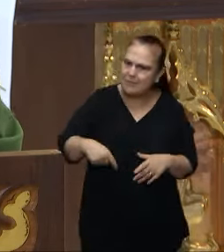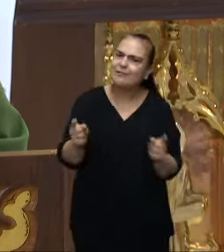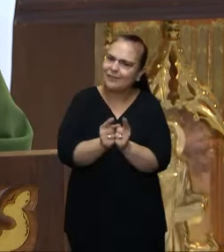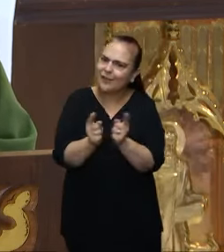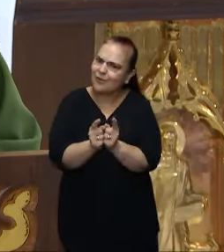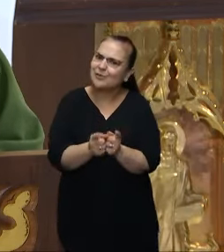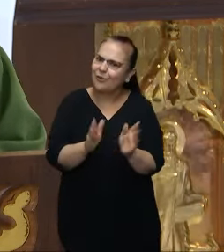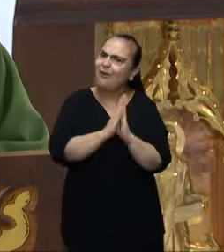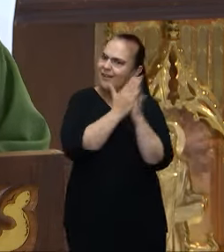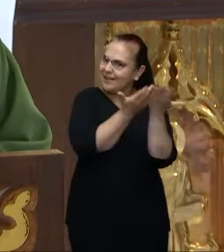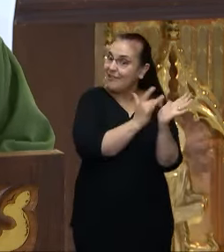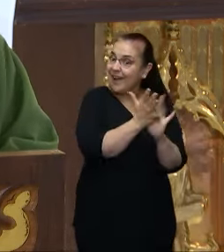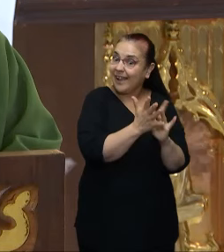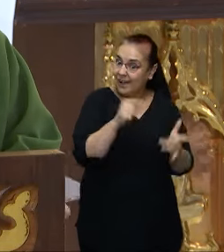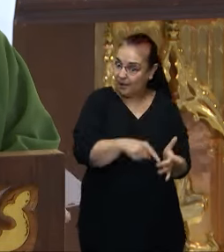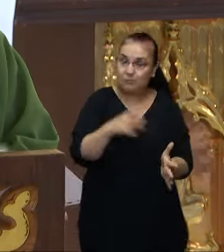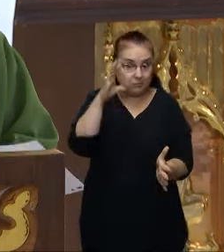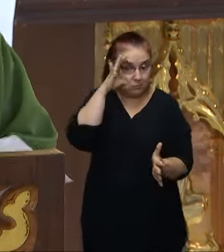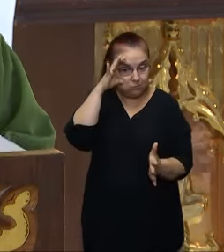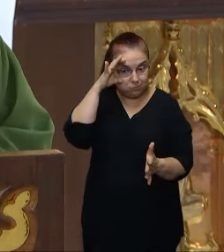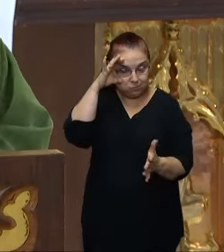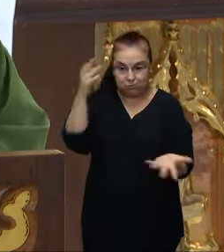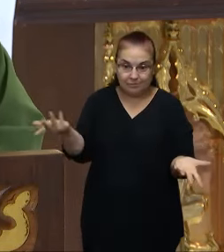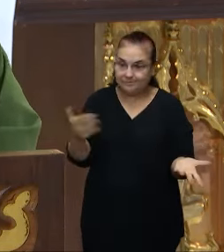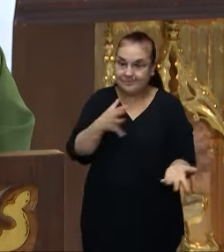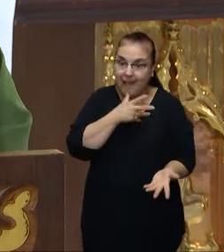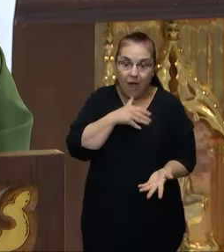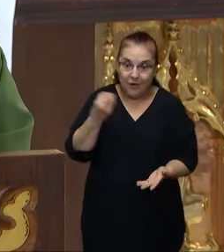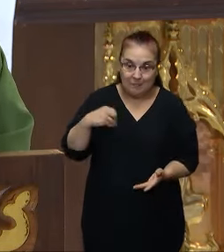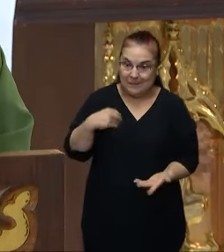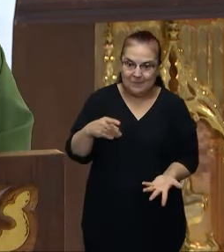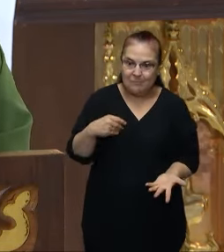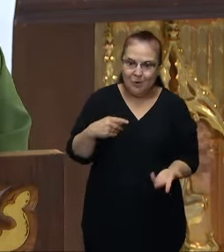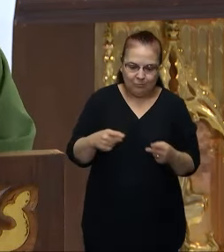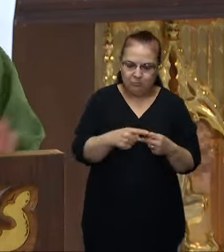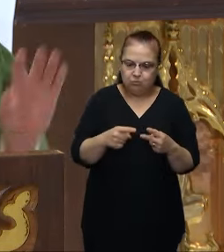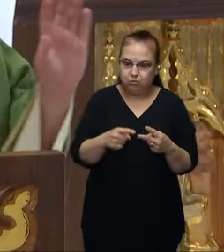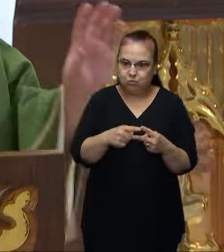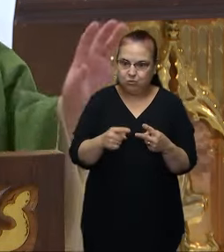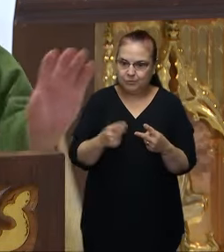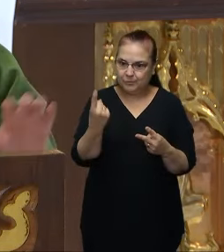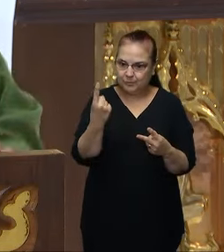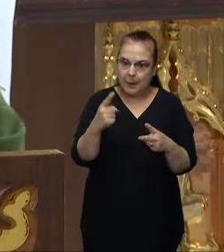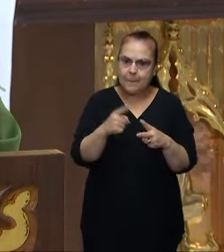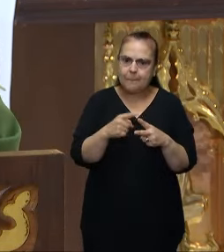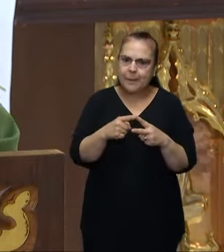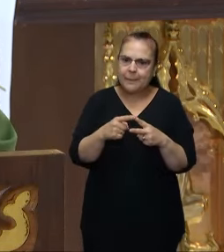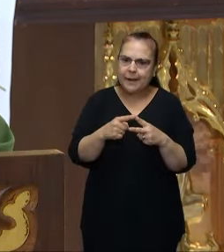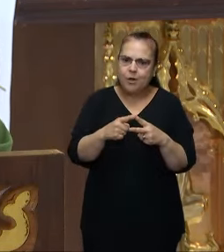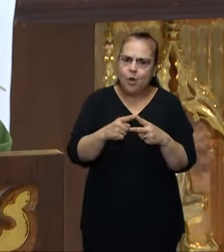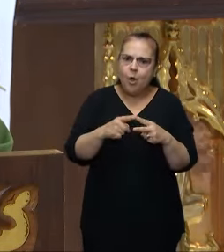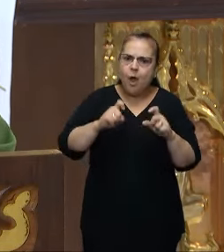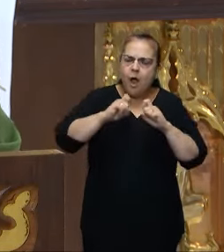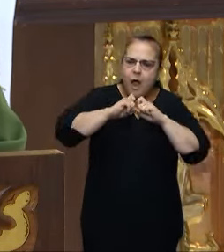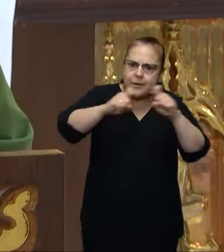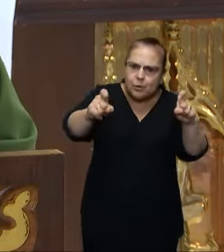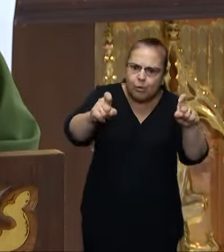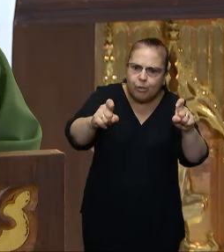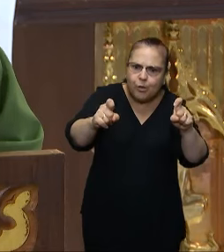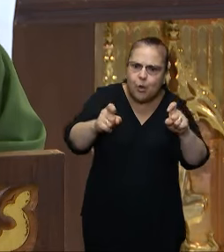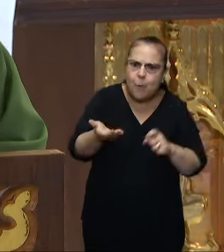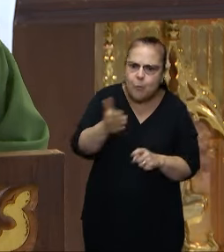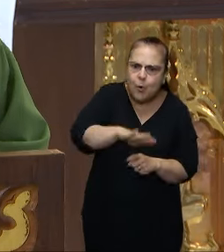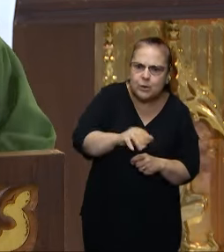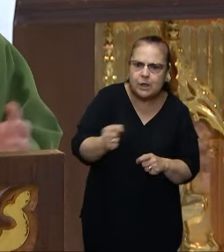el evangelio que acabamos de escuchar dos grandes temas se nos presentan por un lado el anuncio de la muerte y la resurrección de